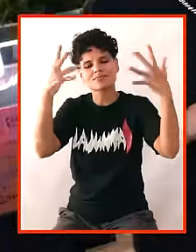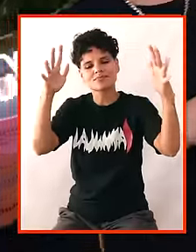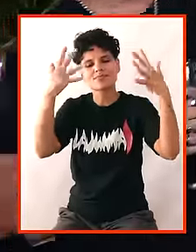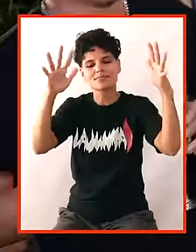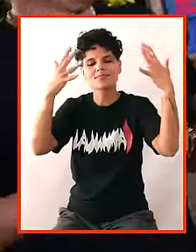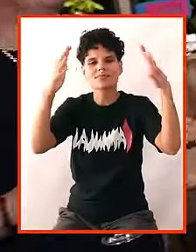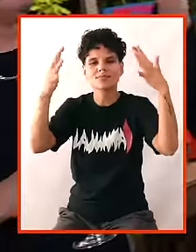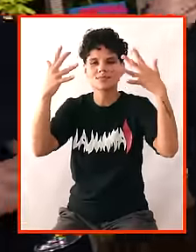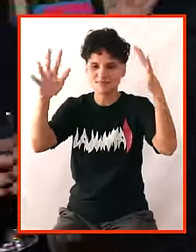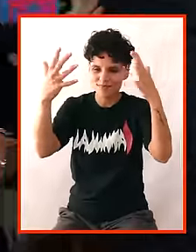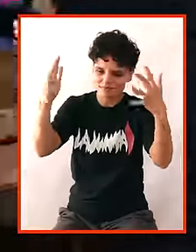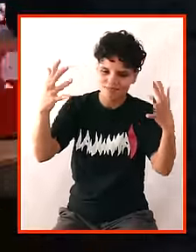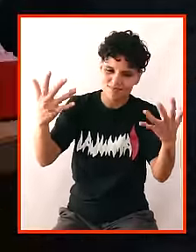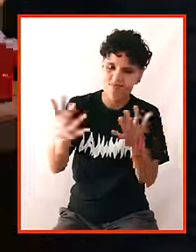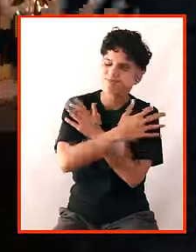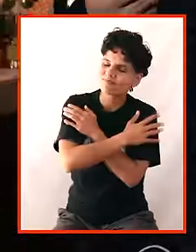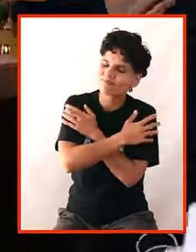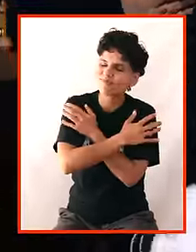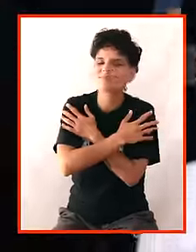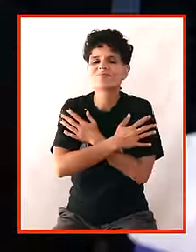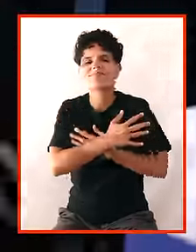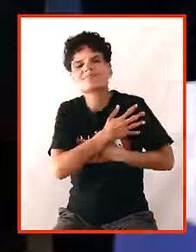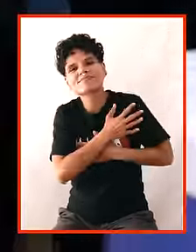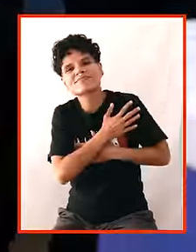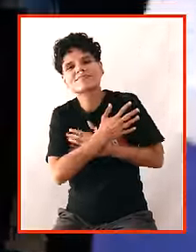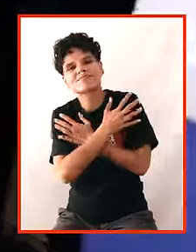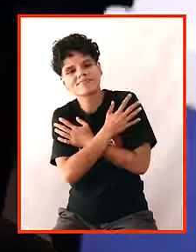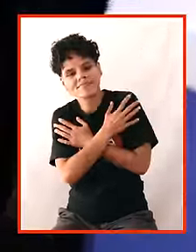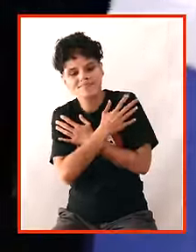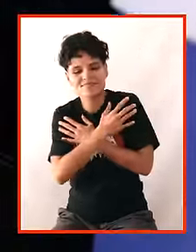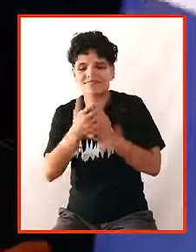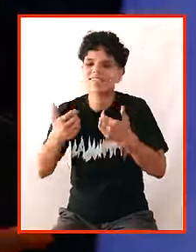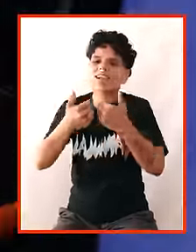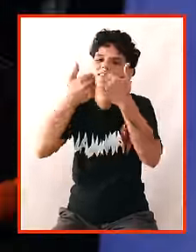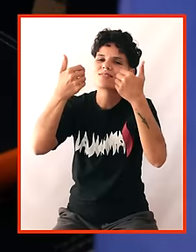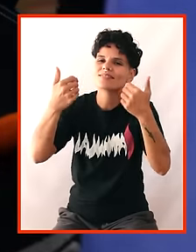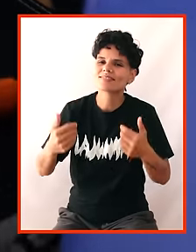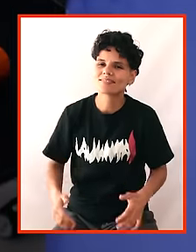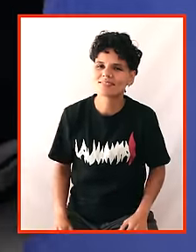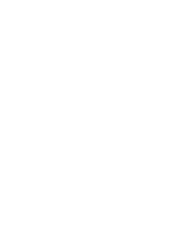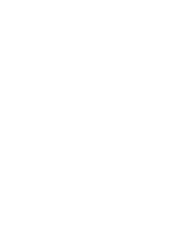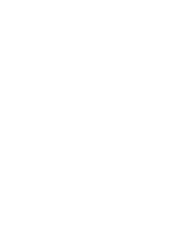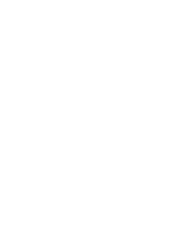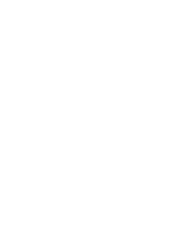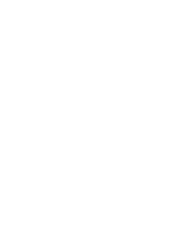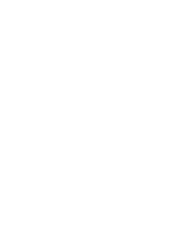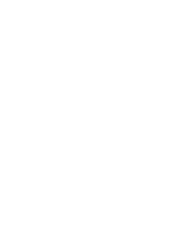Muchas gracias. Salud.